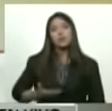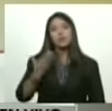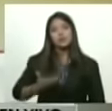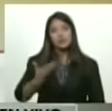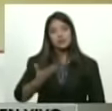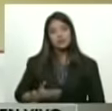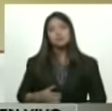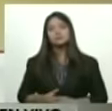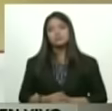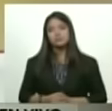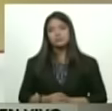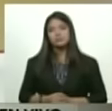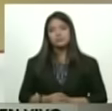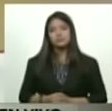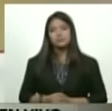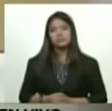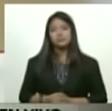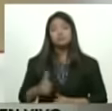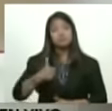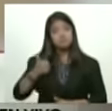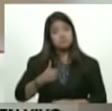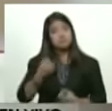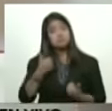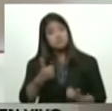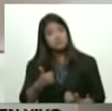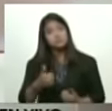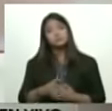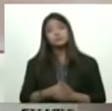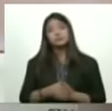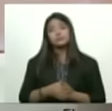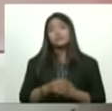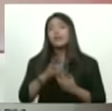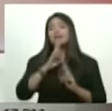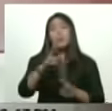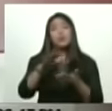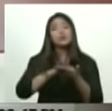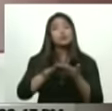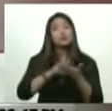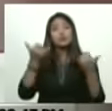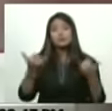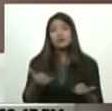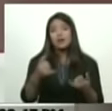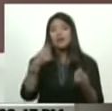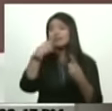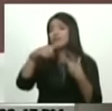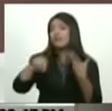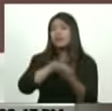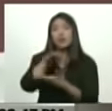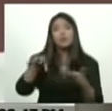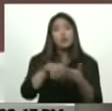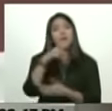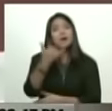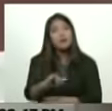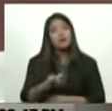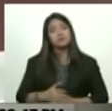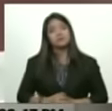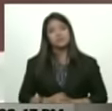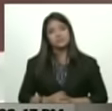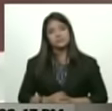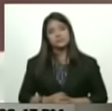vez, y es muy provechoso de que se estén dando soluciones de una vez a la problemática que tenemos cada uno de los sectores de las